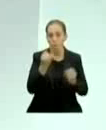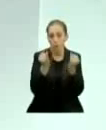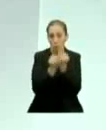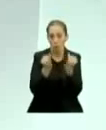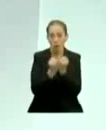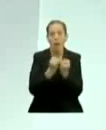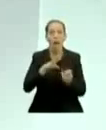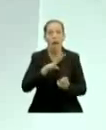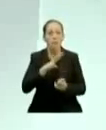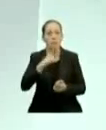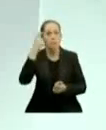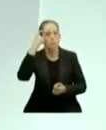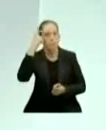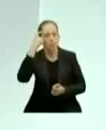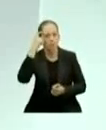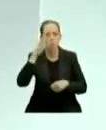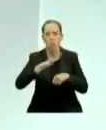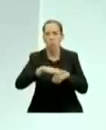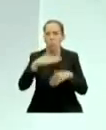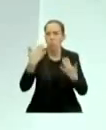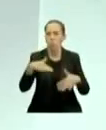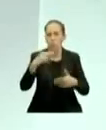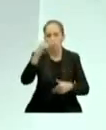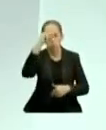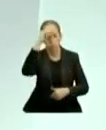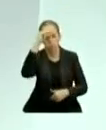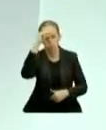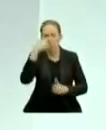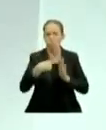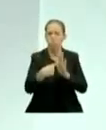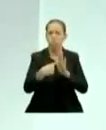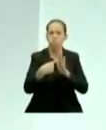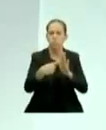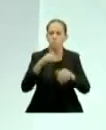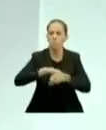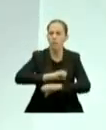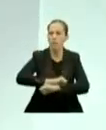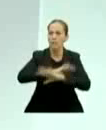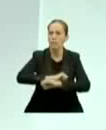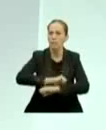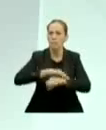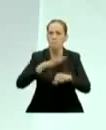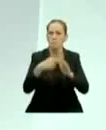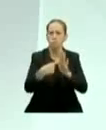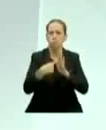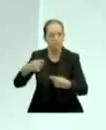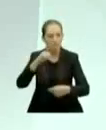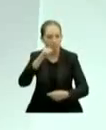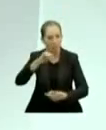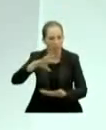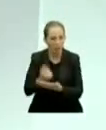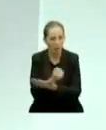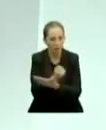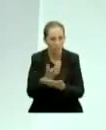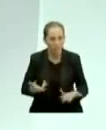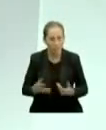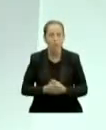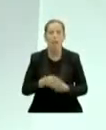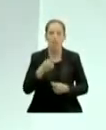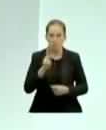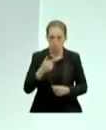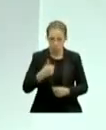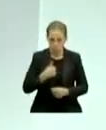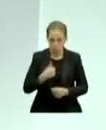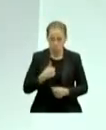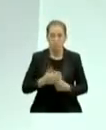que, ¿qué es eso? ¿Quién? ¿Qué? Todos con cara de what. La verdad es que hizo un chiste muy malo. Muy mal, muy malo.